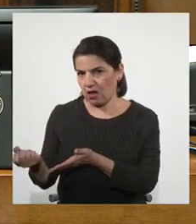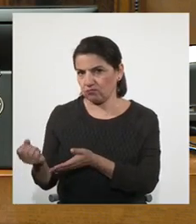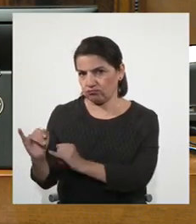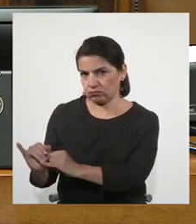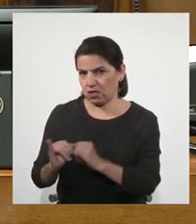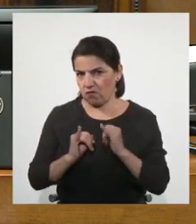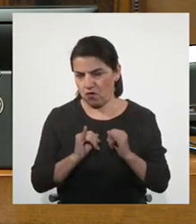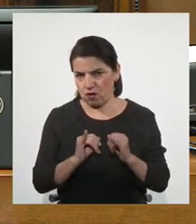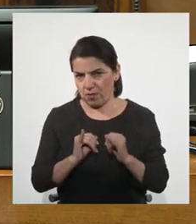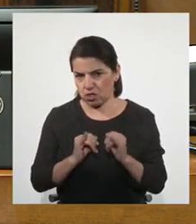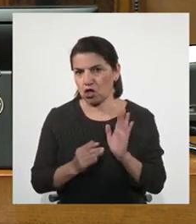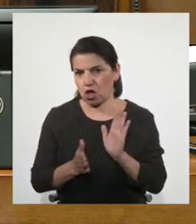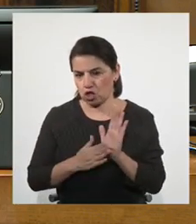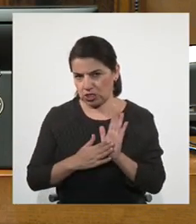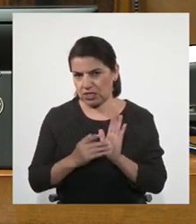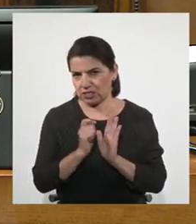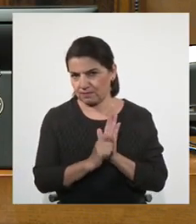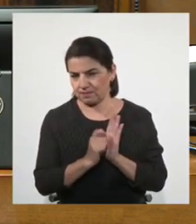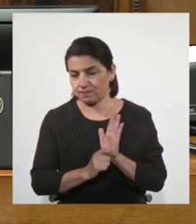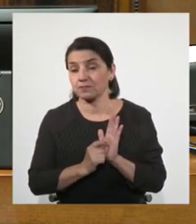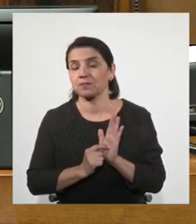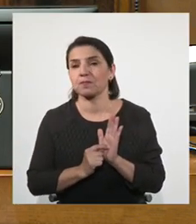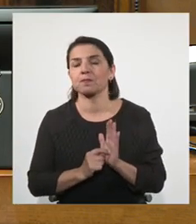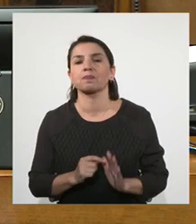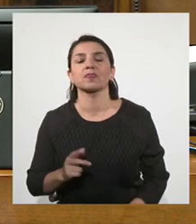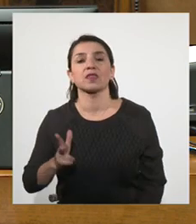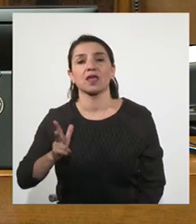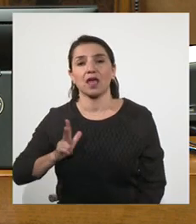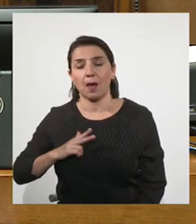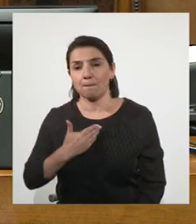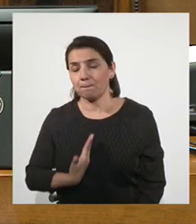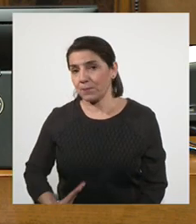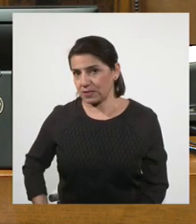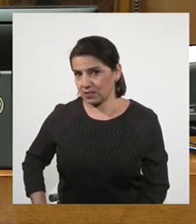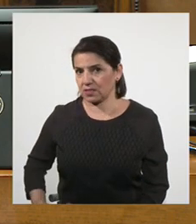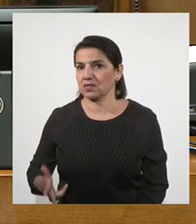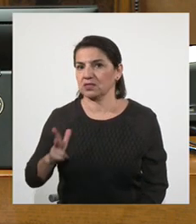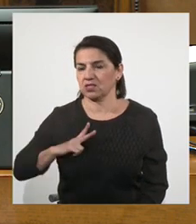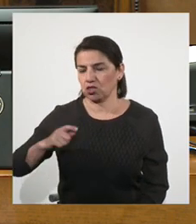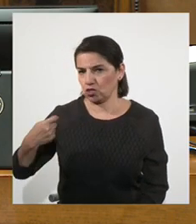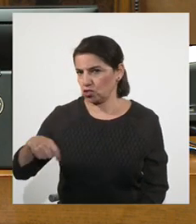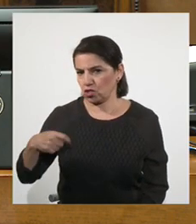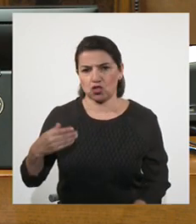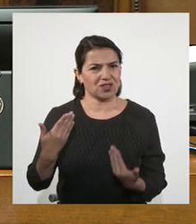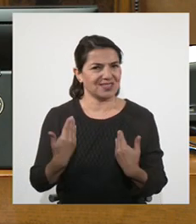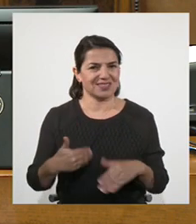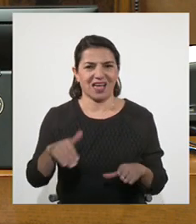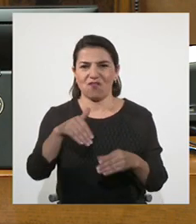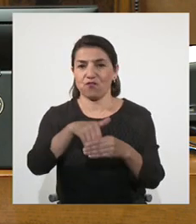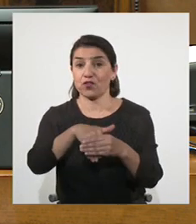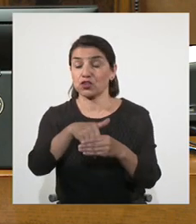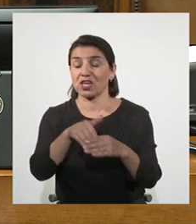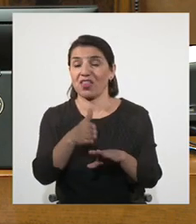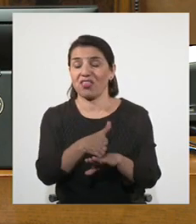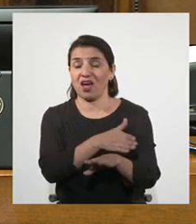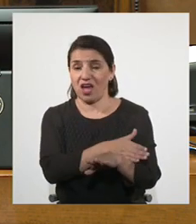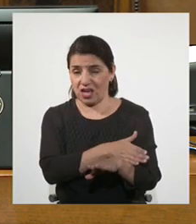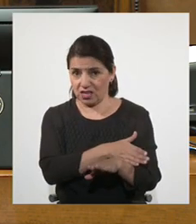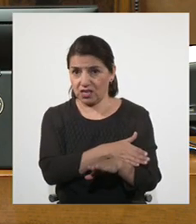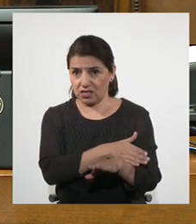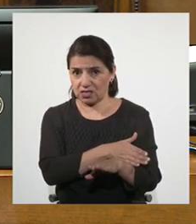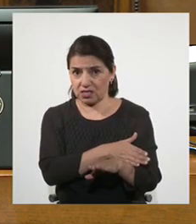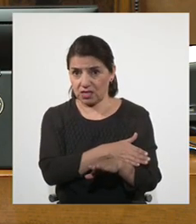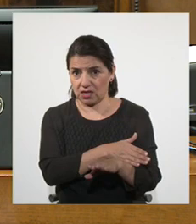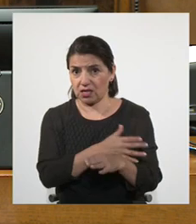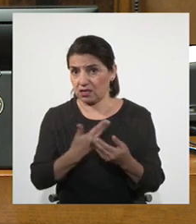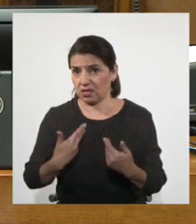Señora Presidenta, señor Senador, la indicación en cuestión ya fue votada con la votación que se ha